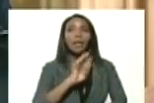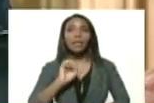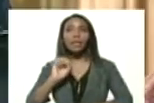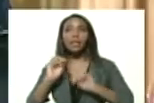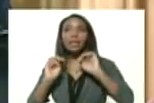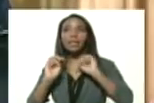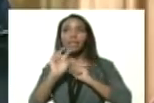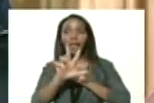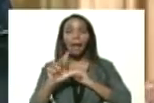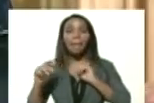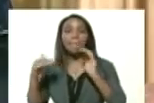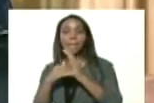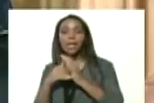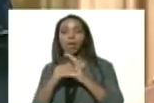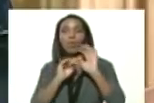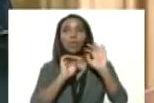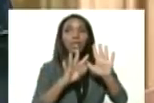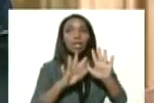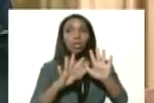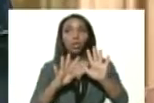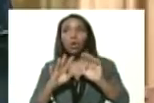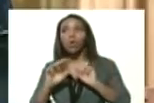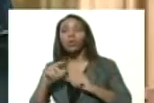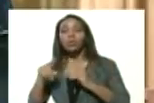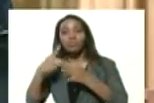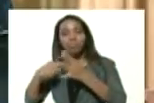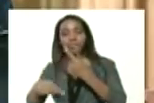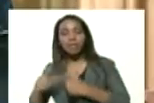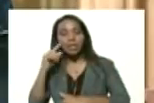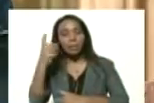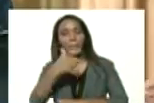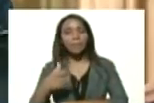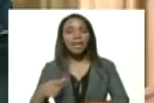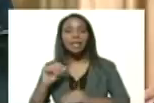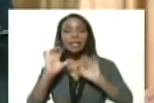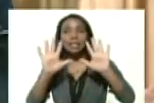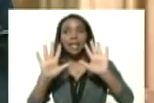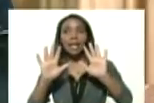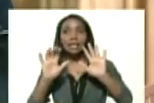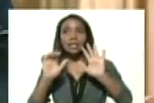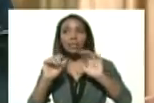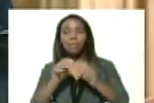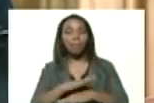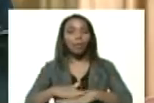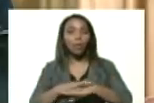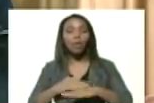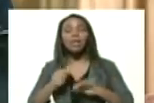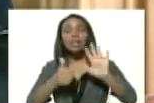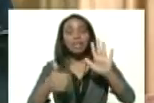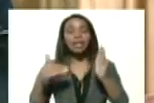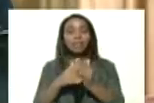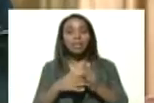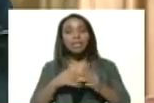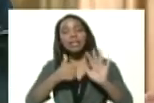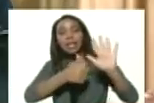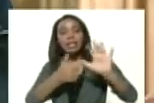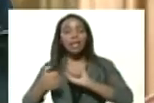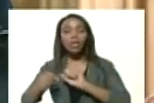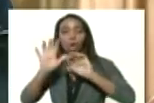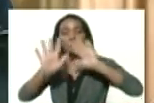938 casos y alemania tuvo seis mil 615 casos tiene